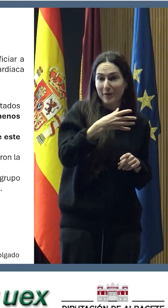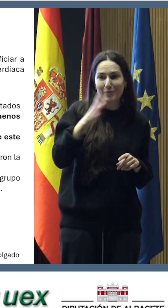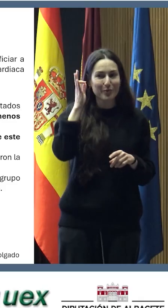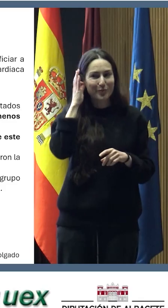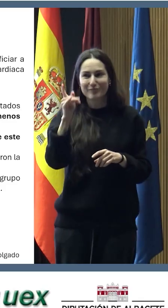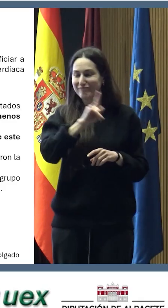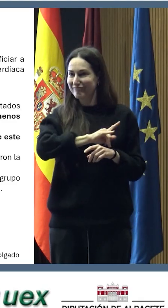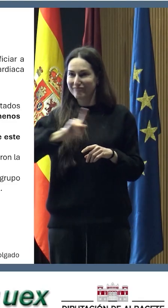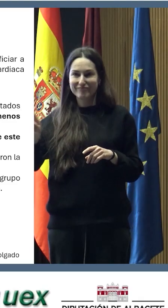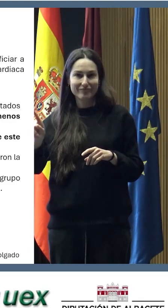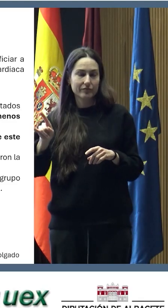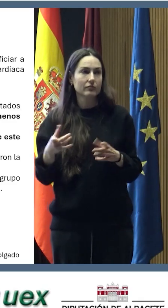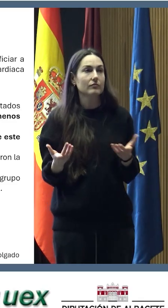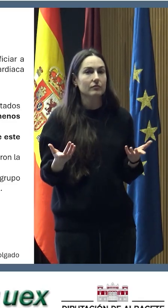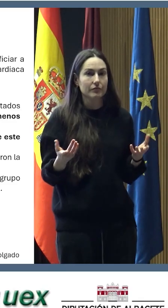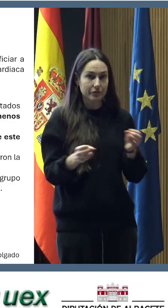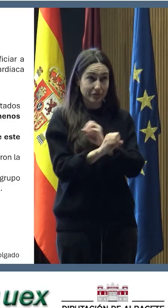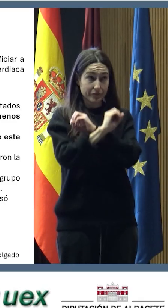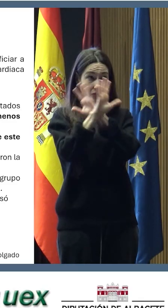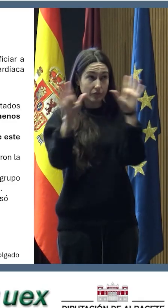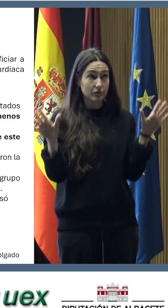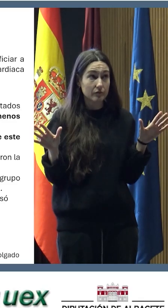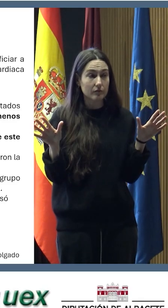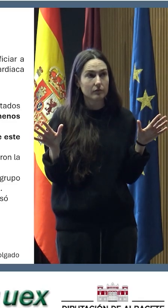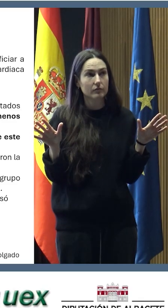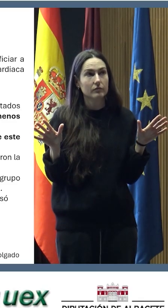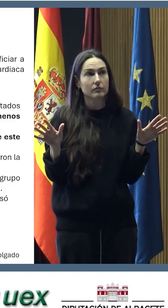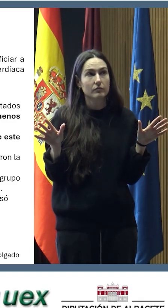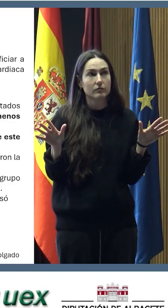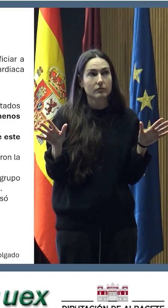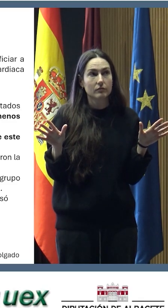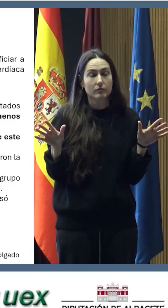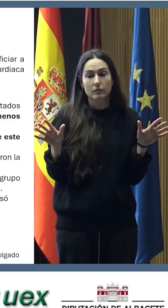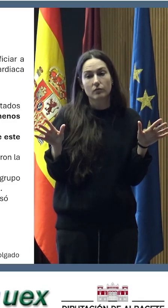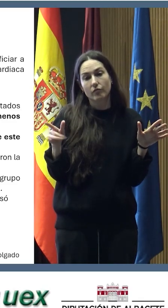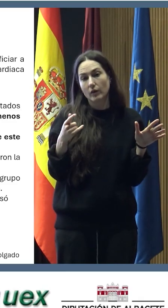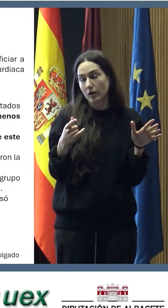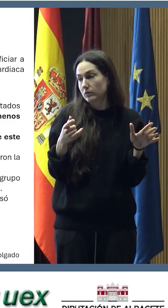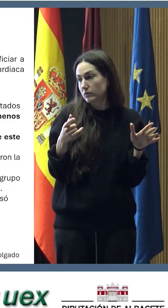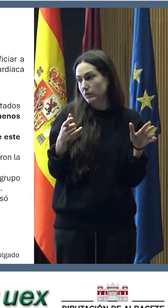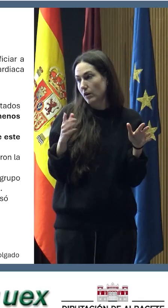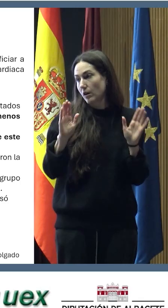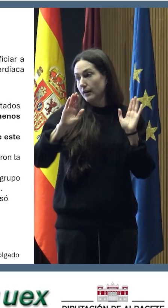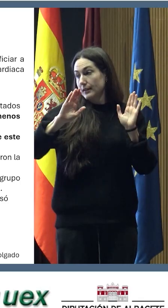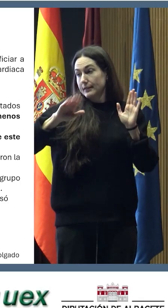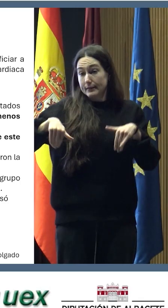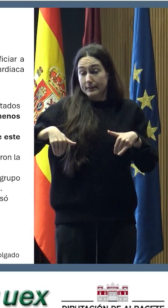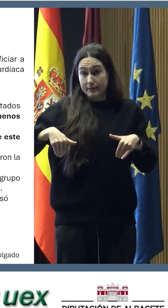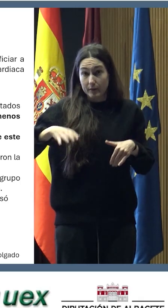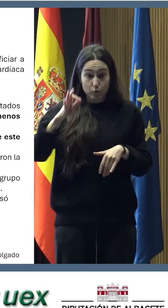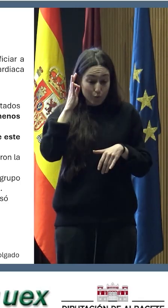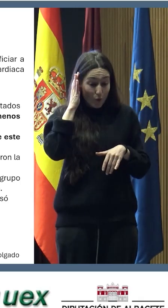Claro, esto al ser las mujeres se habían representado una proporción muy